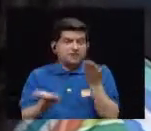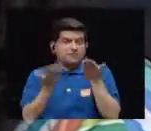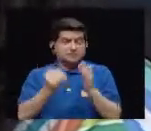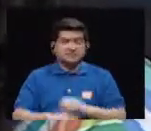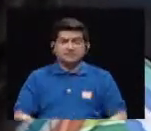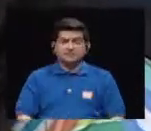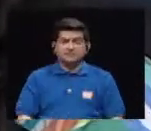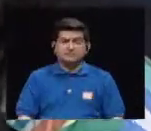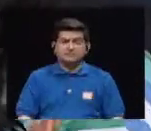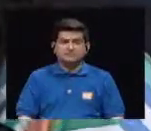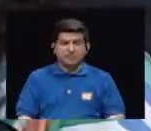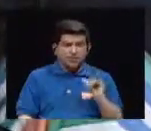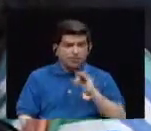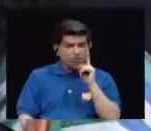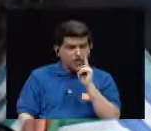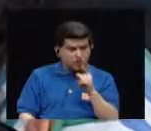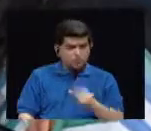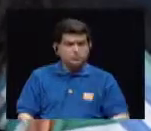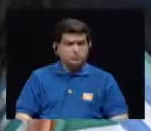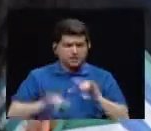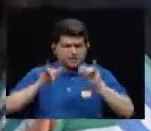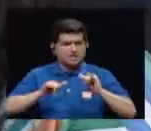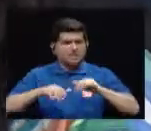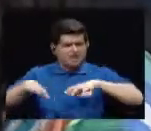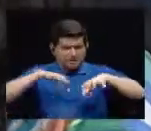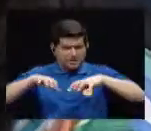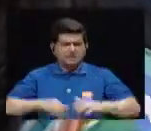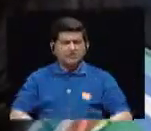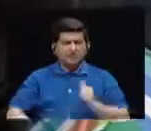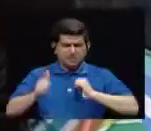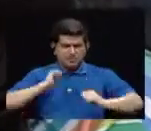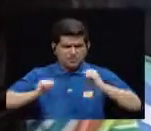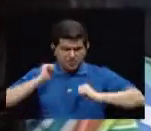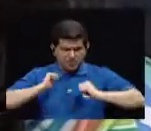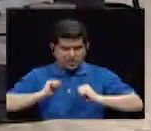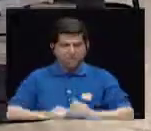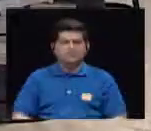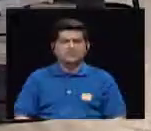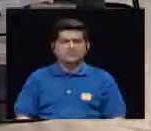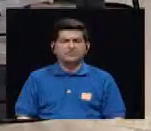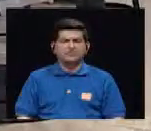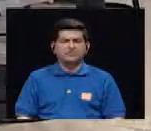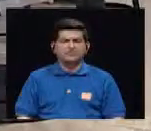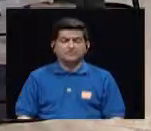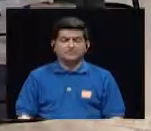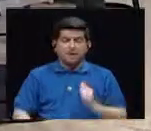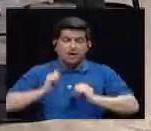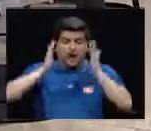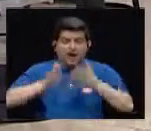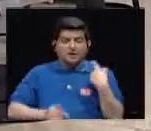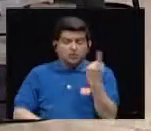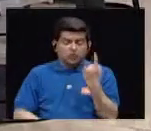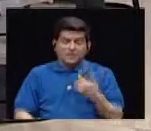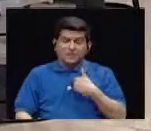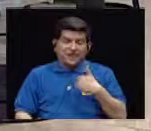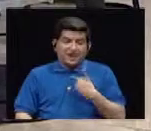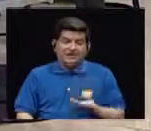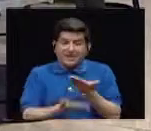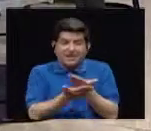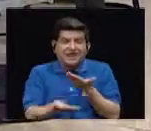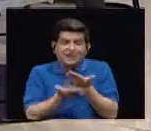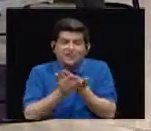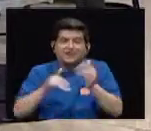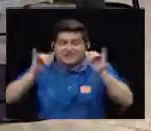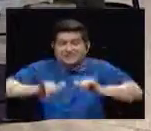poco a eso también, o sea, que también te mantenías activo como actor de teatro. Bueno, un actor se mantiene activo siempre que haya